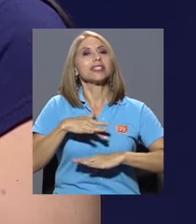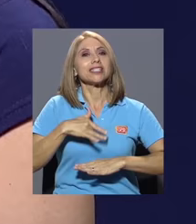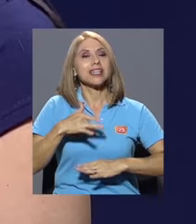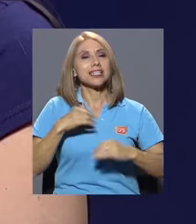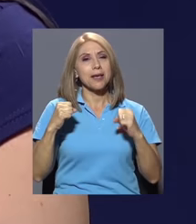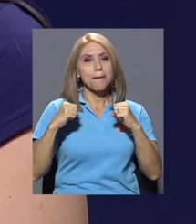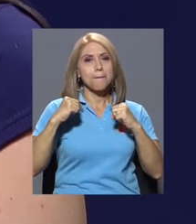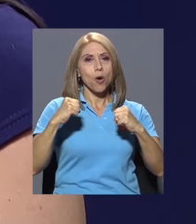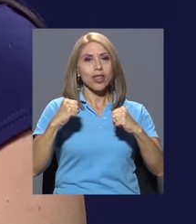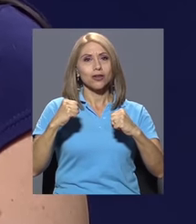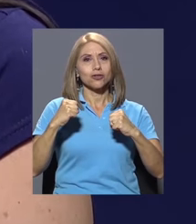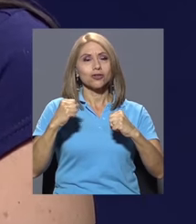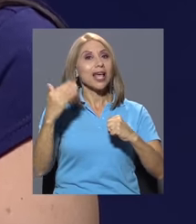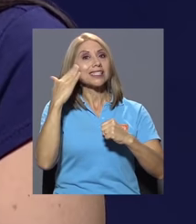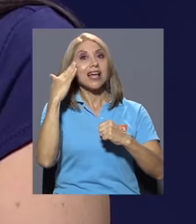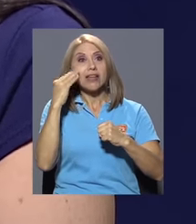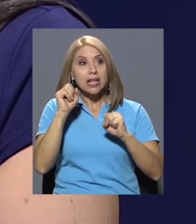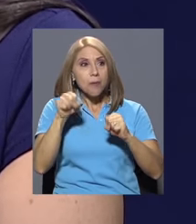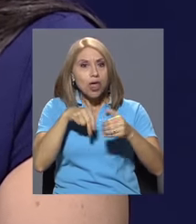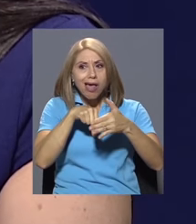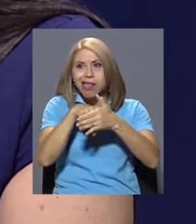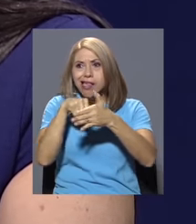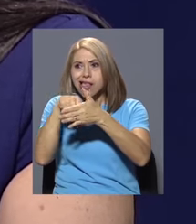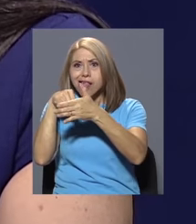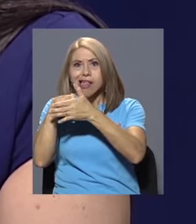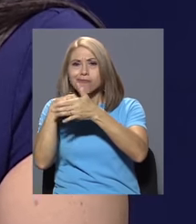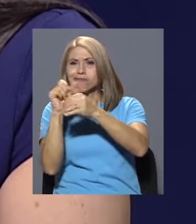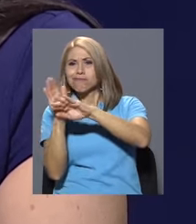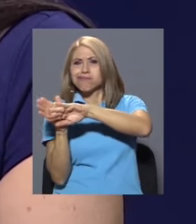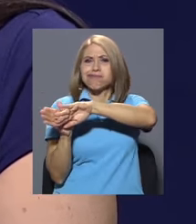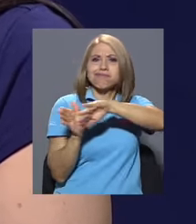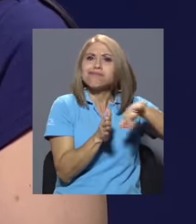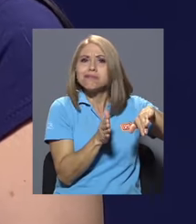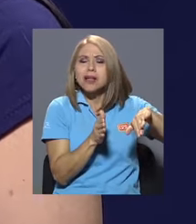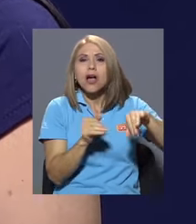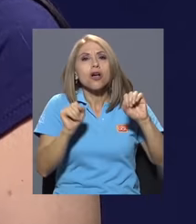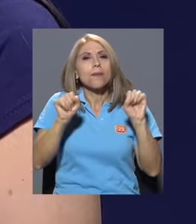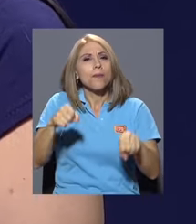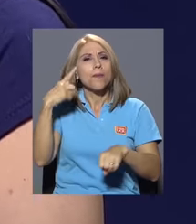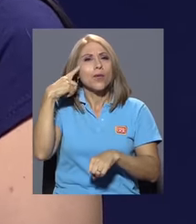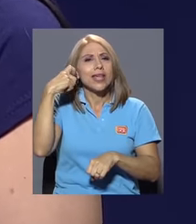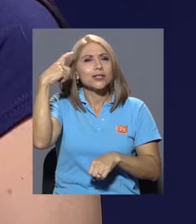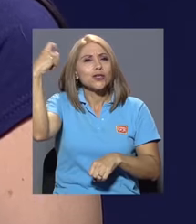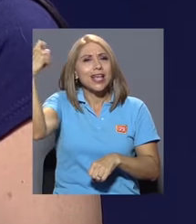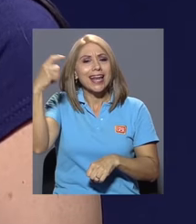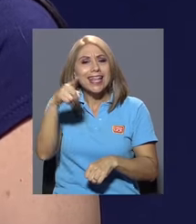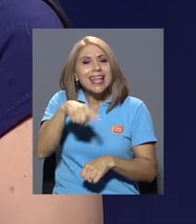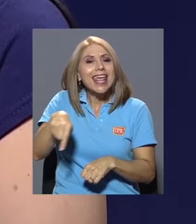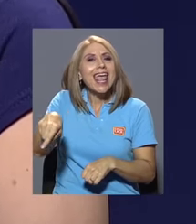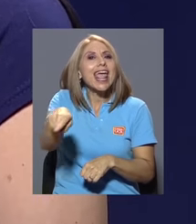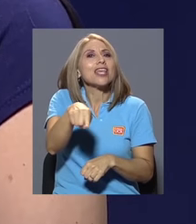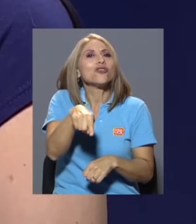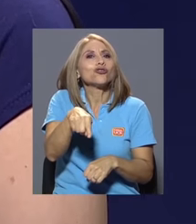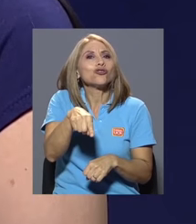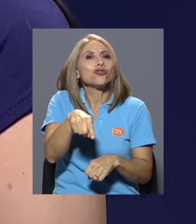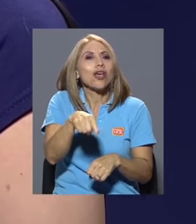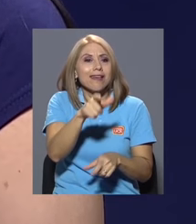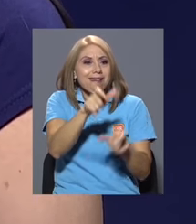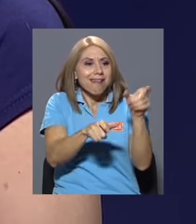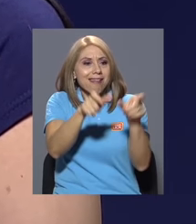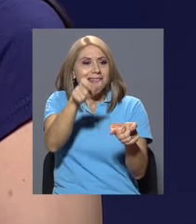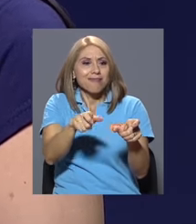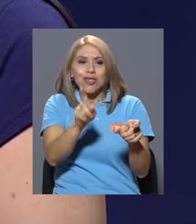que se podía vencer los obstáculos que se presentaran en la vida o de que podían soñar con que eran otra persona mucho más fuerte, más